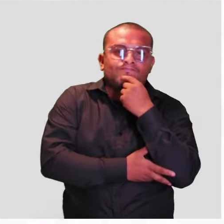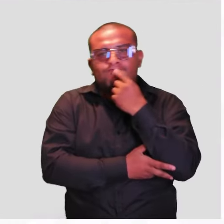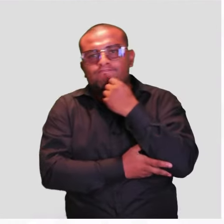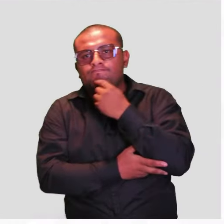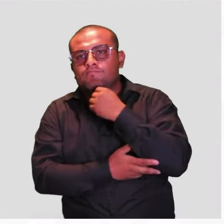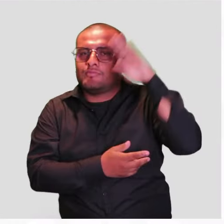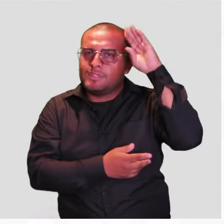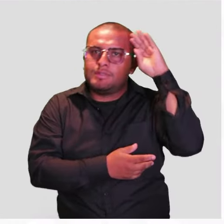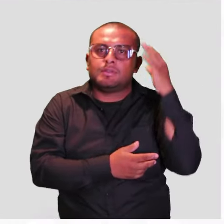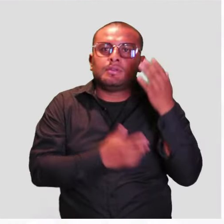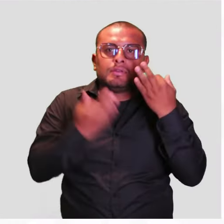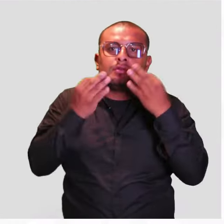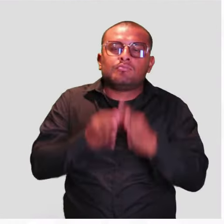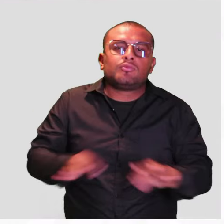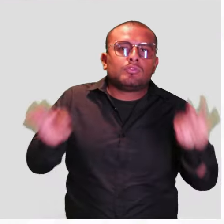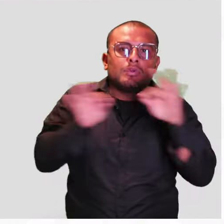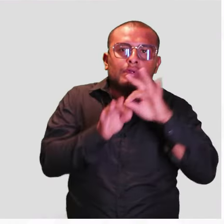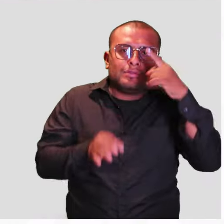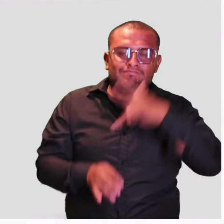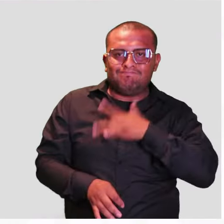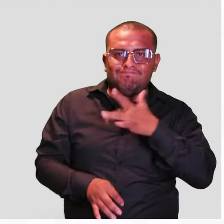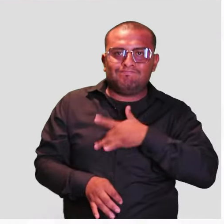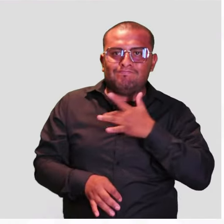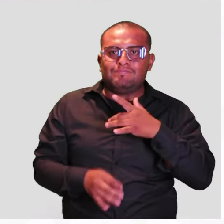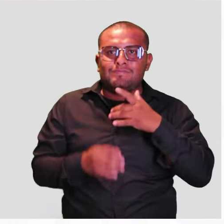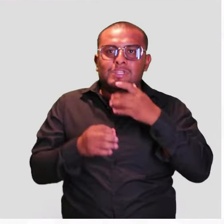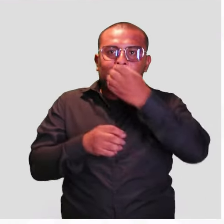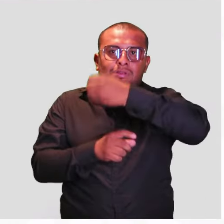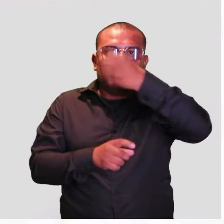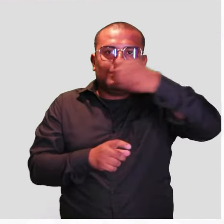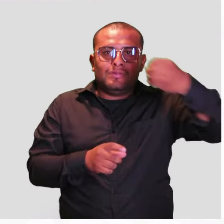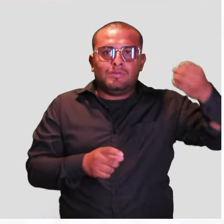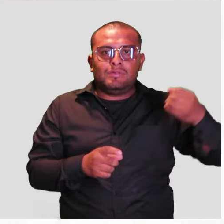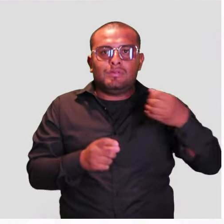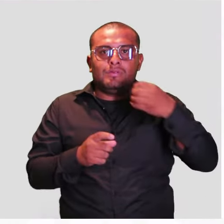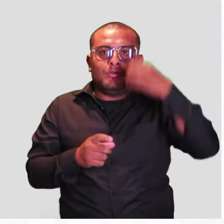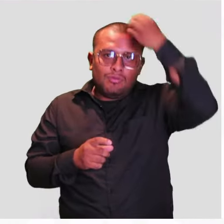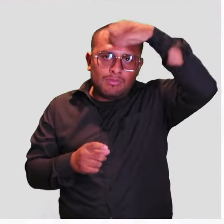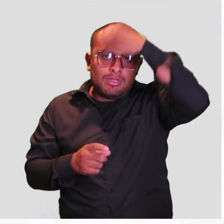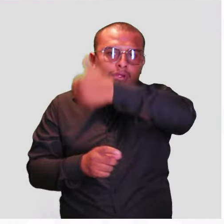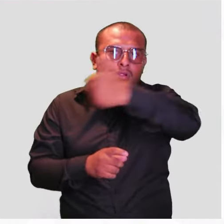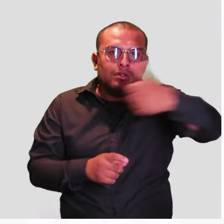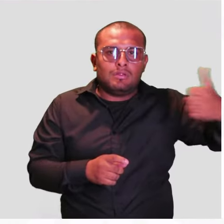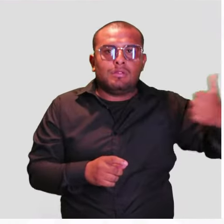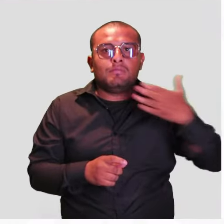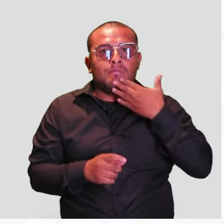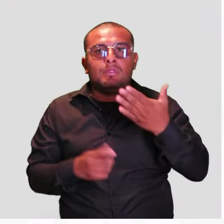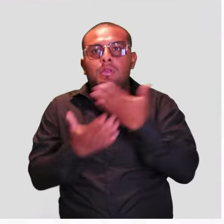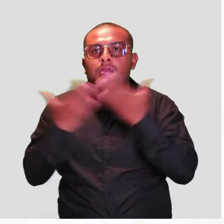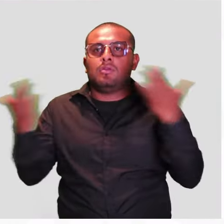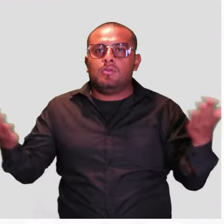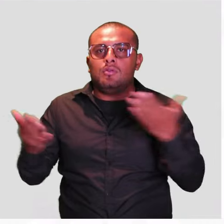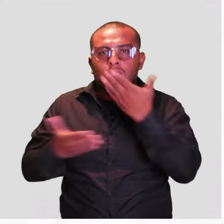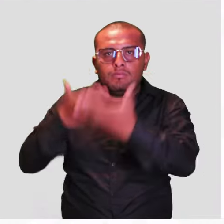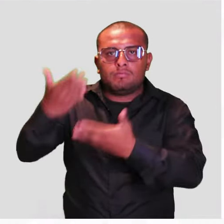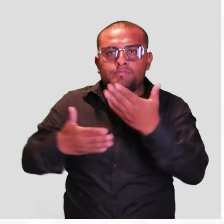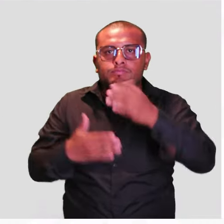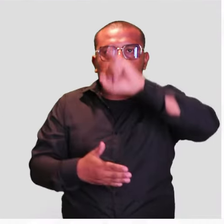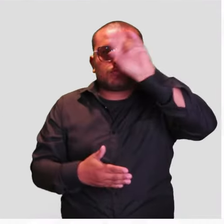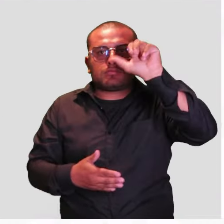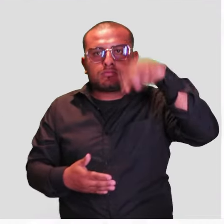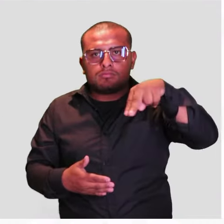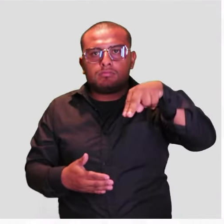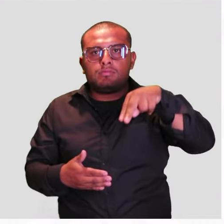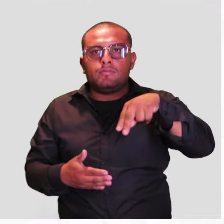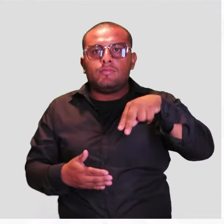y que tanto ocupan a los ciudadanos en general y particularmente a la gente de San Juan. Ya tenemos al candidato Juan Rock de Querétaro